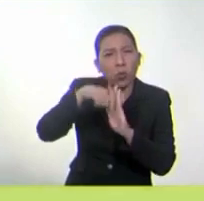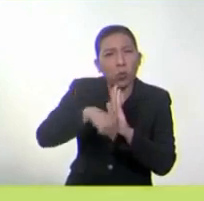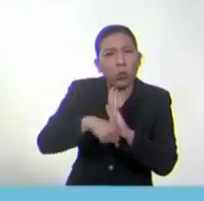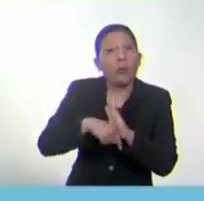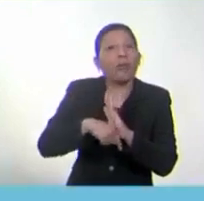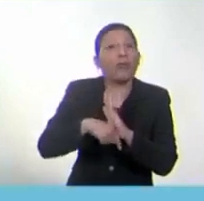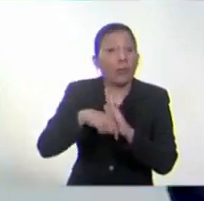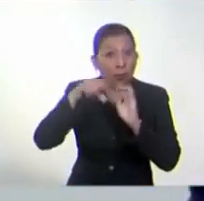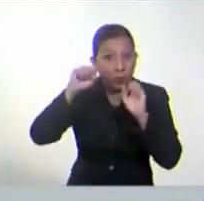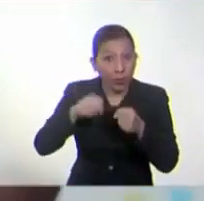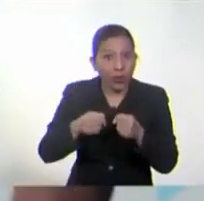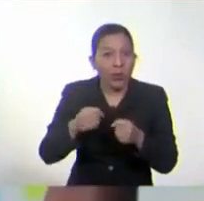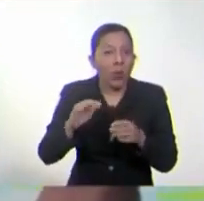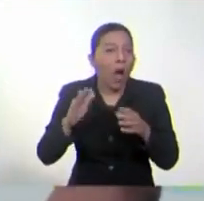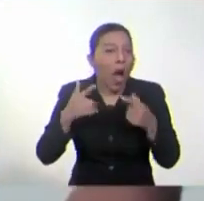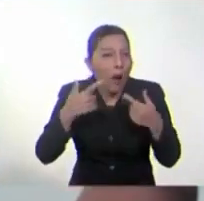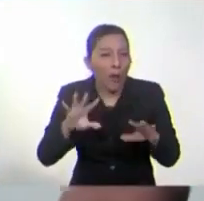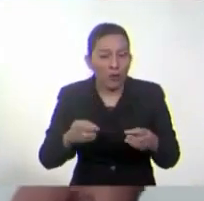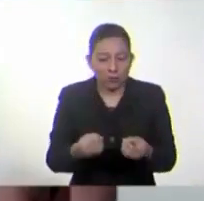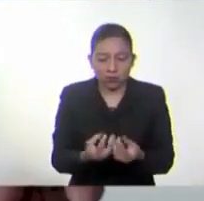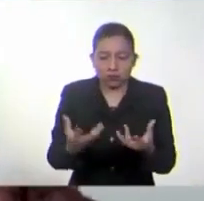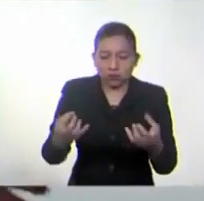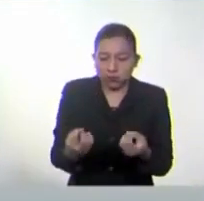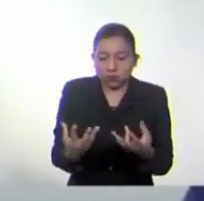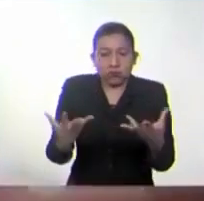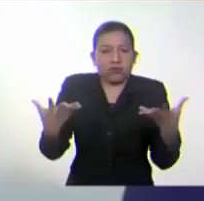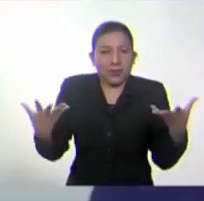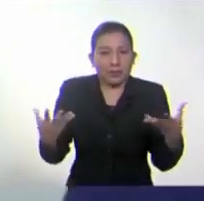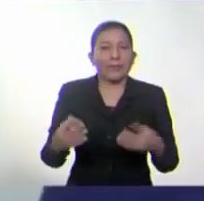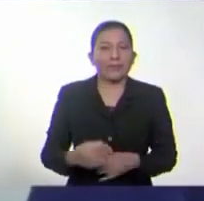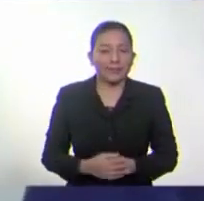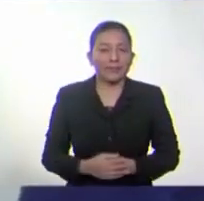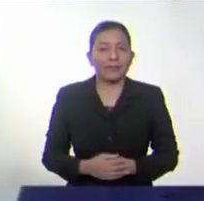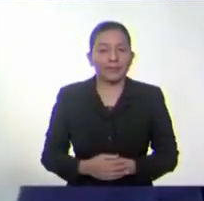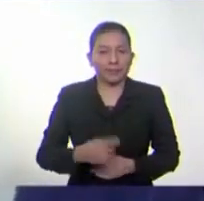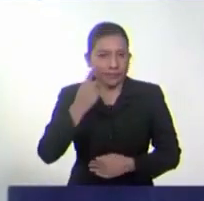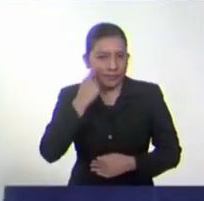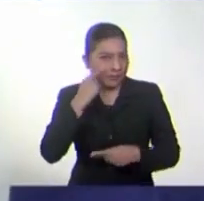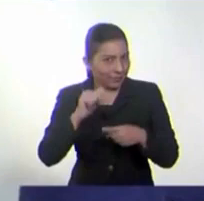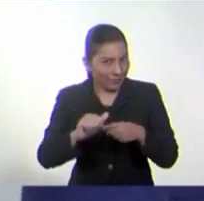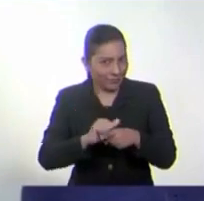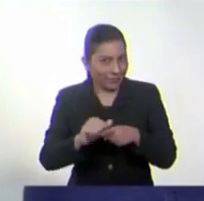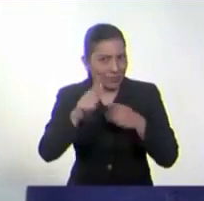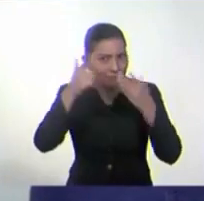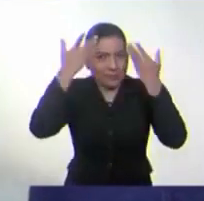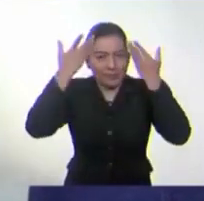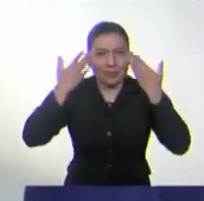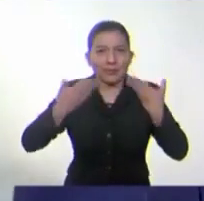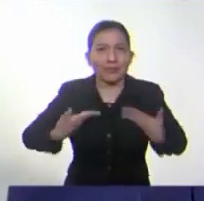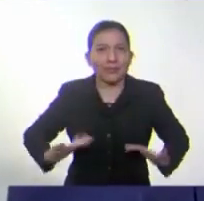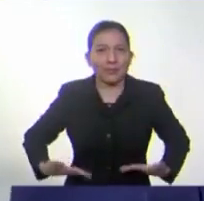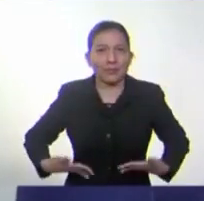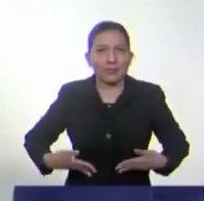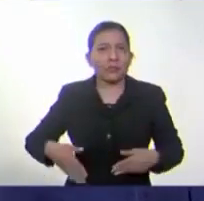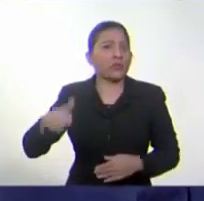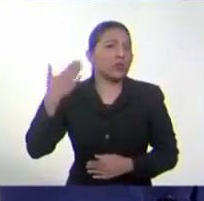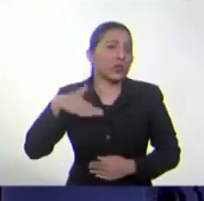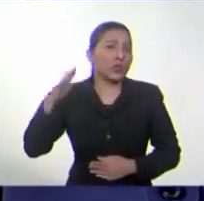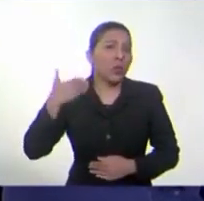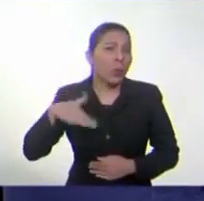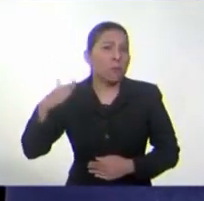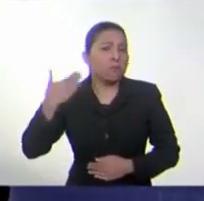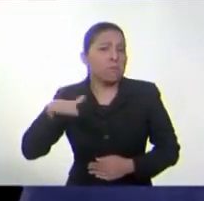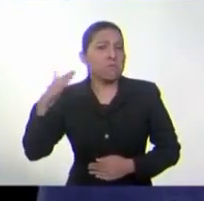fertilizante. Repasemos un poco. Cada parte de nuestro cuerpo, por su simple actividad cotidiana,